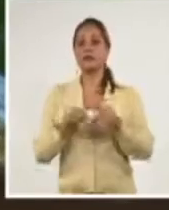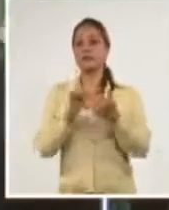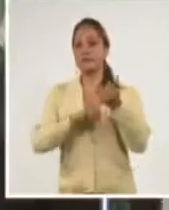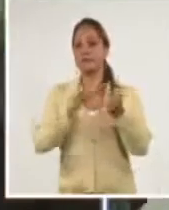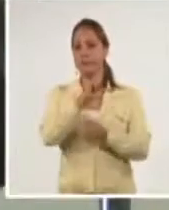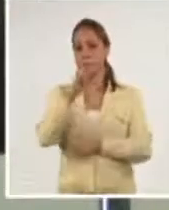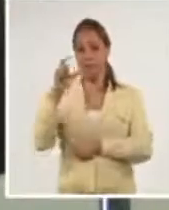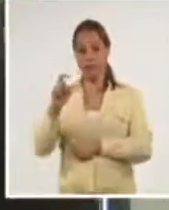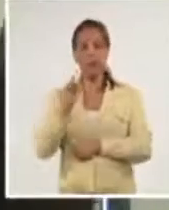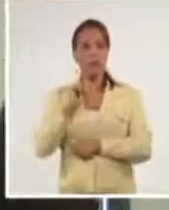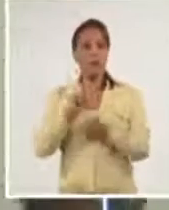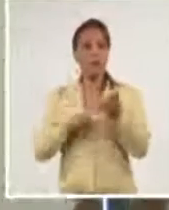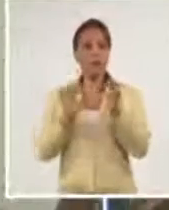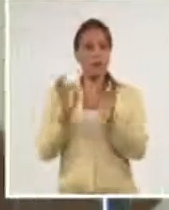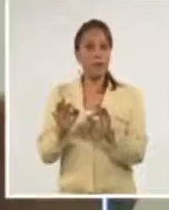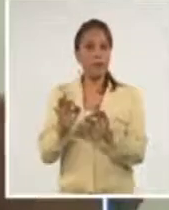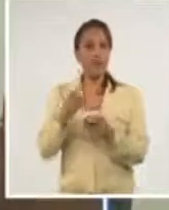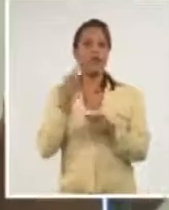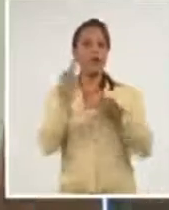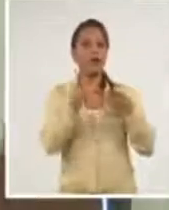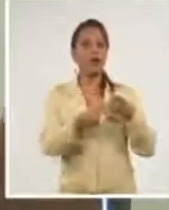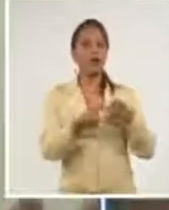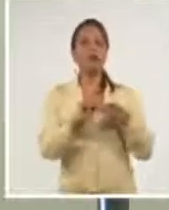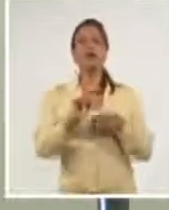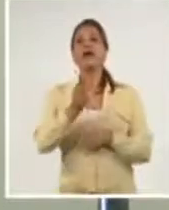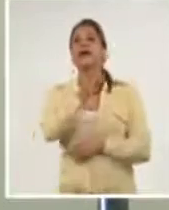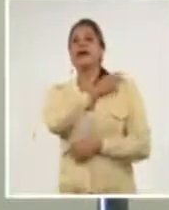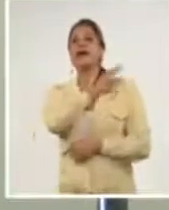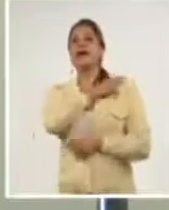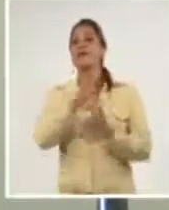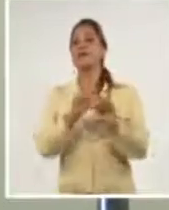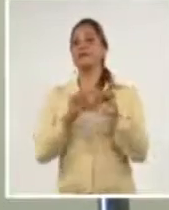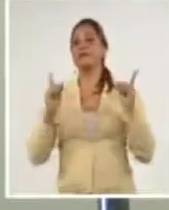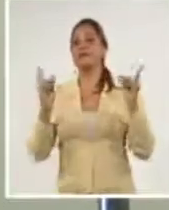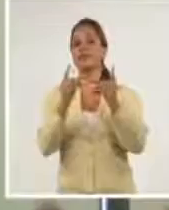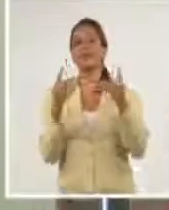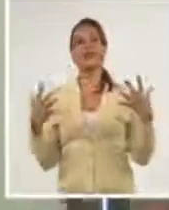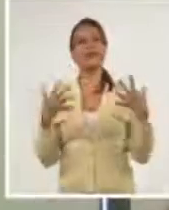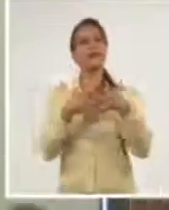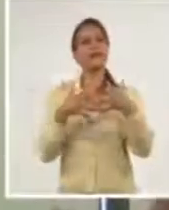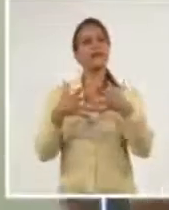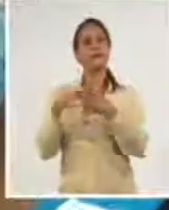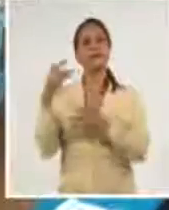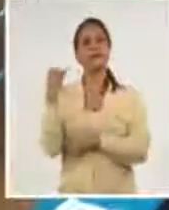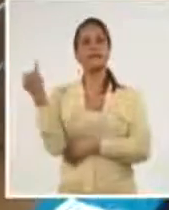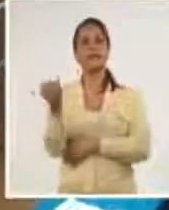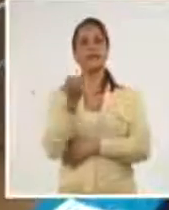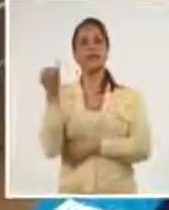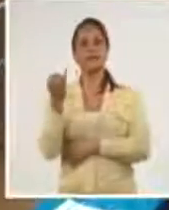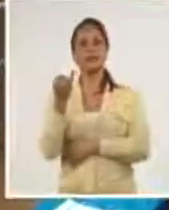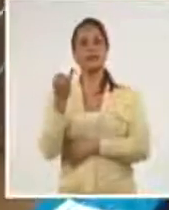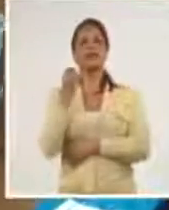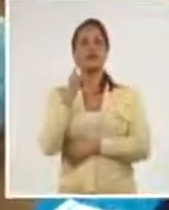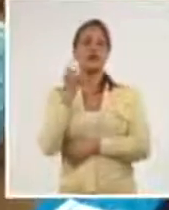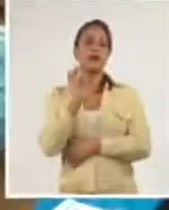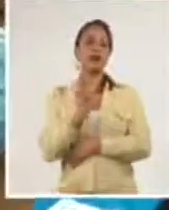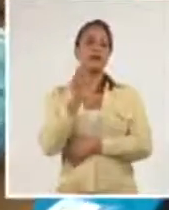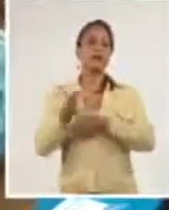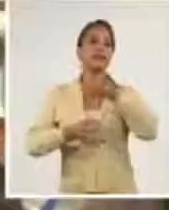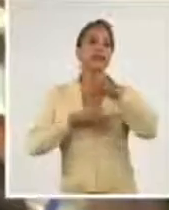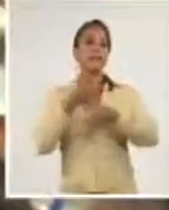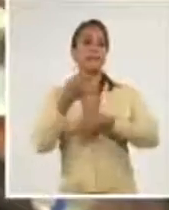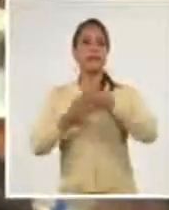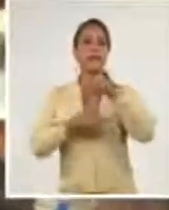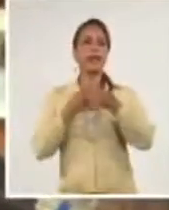en la provincia, y Juan Carlos Marzán, vicejefe del Departamento de Relaciones Internacionales del Comité Central, se realizó el